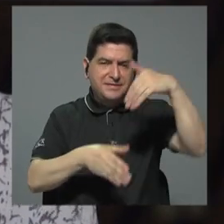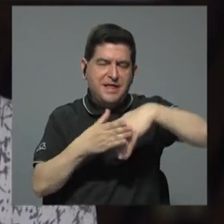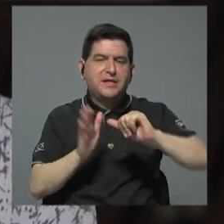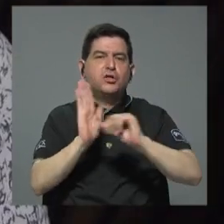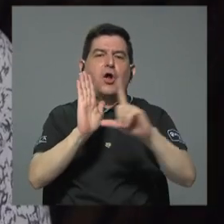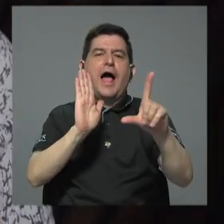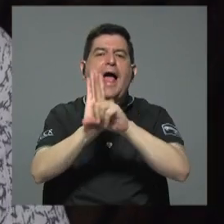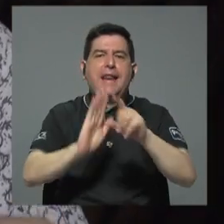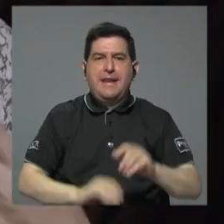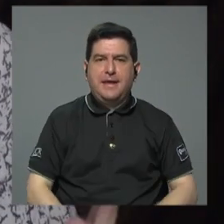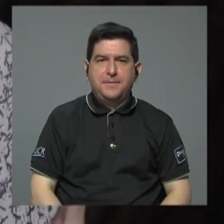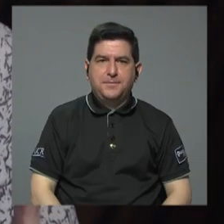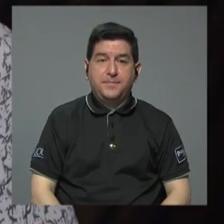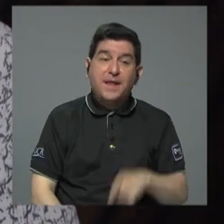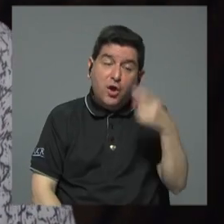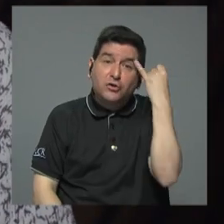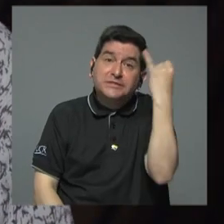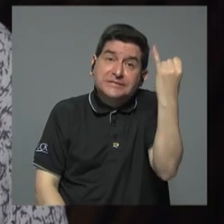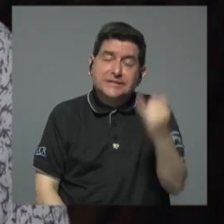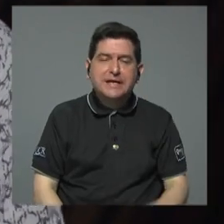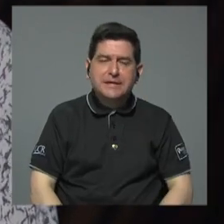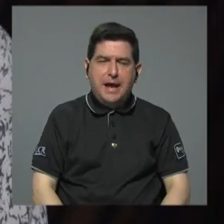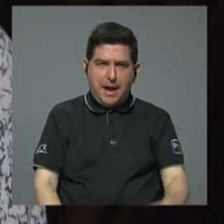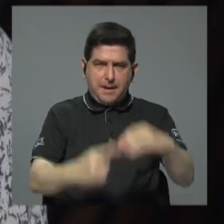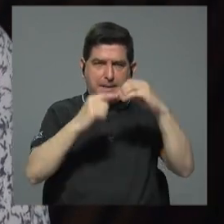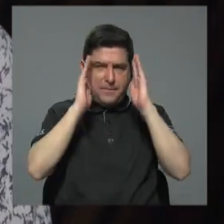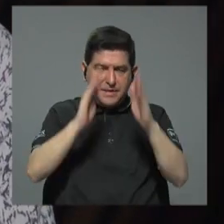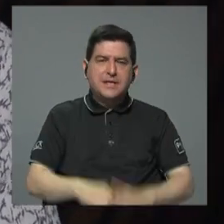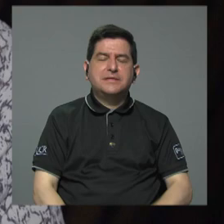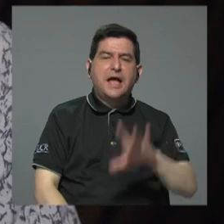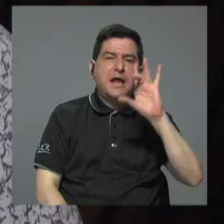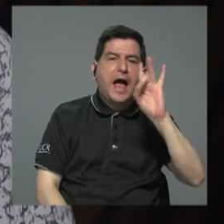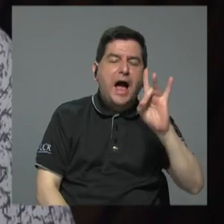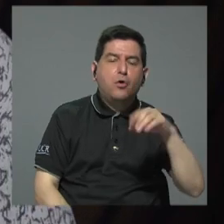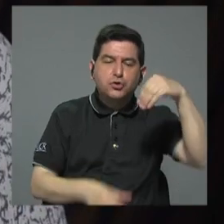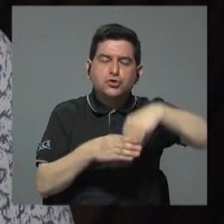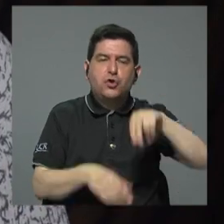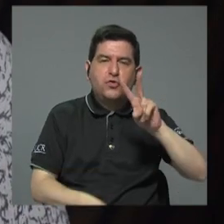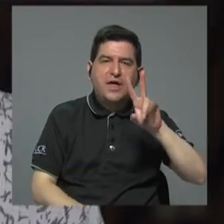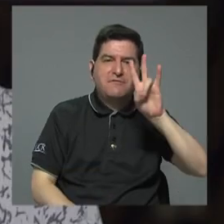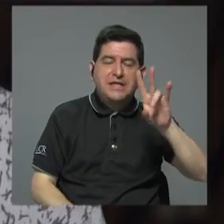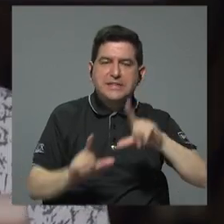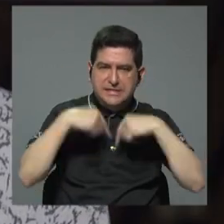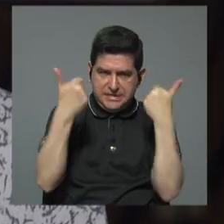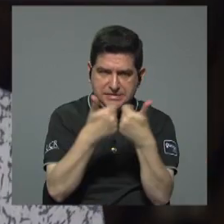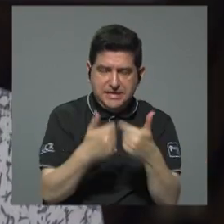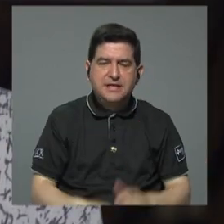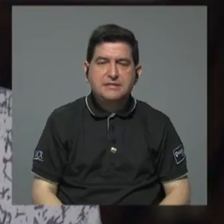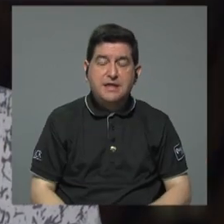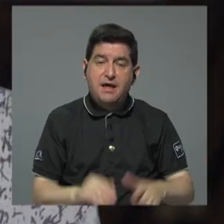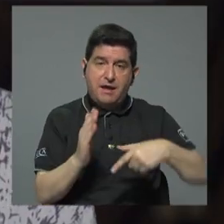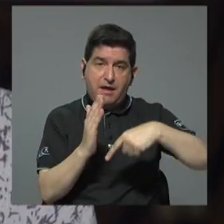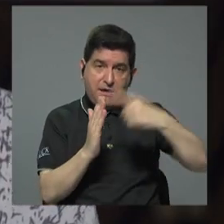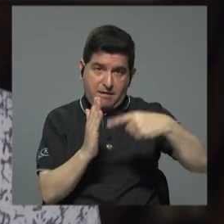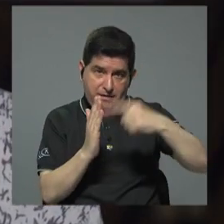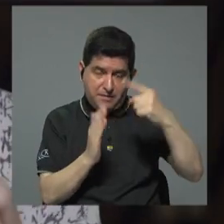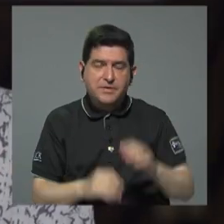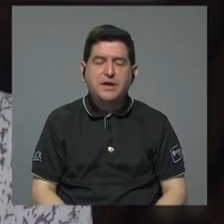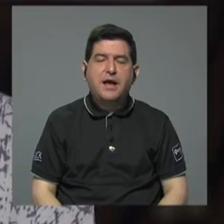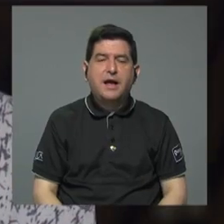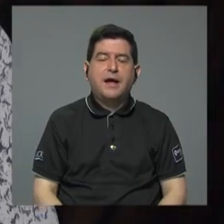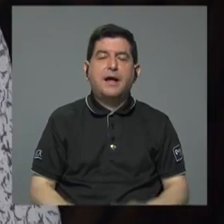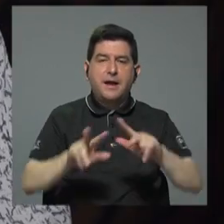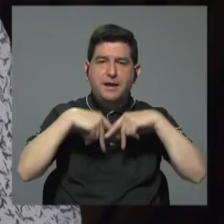Asamblea Legislativa. Siguiendo esta lógica, le daremos prioridad a 8 de las 27 tendencias. En esta categoría estamos incluyendo el Partido